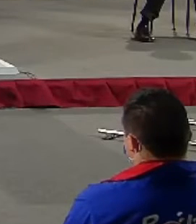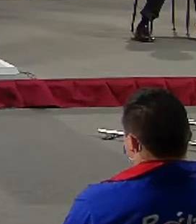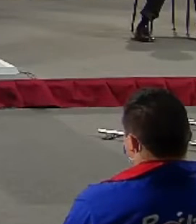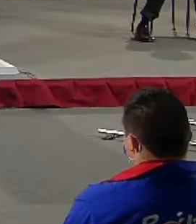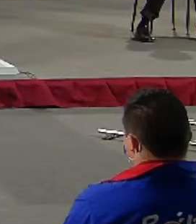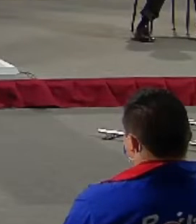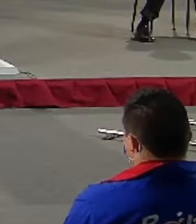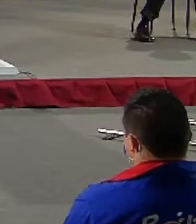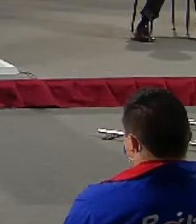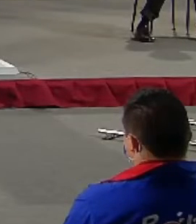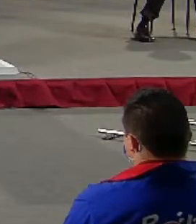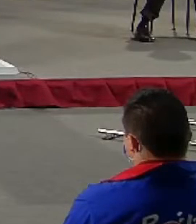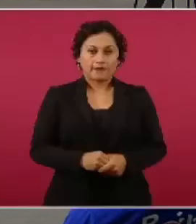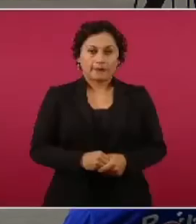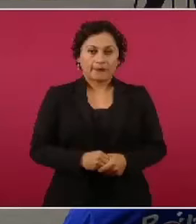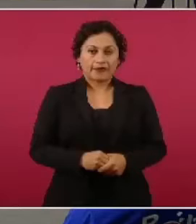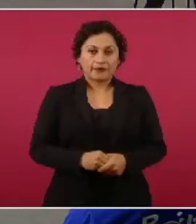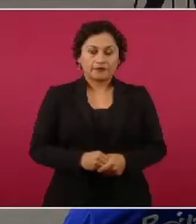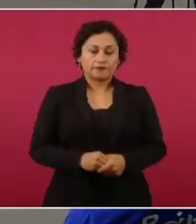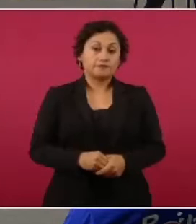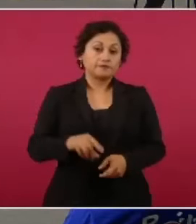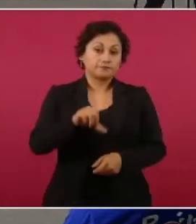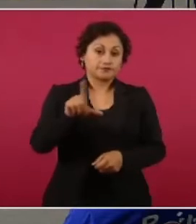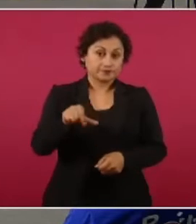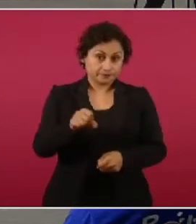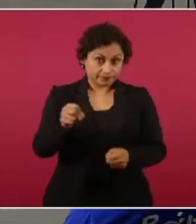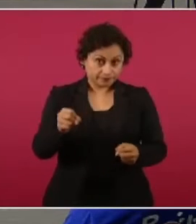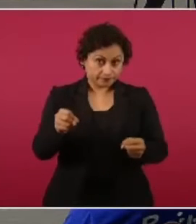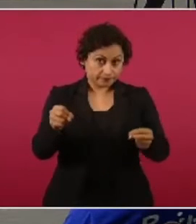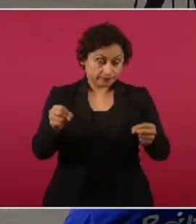y prometo llamarle por teléfono para poder